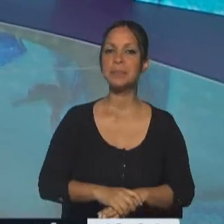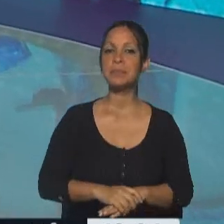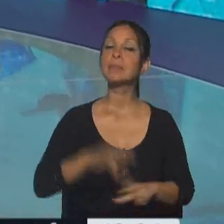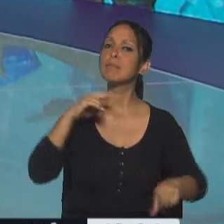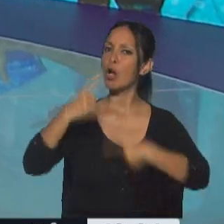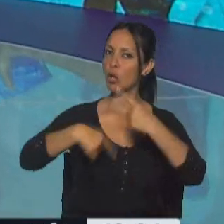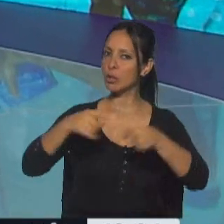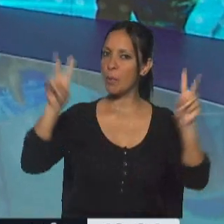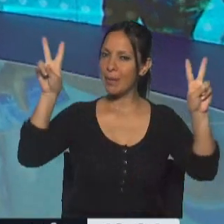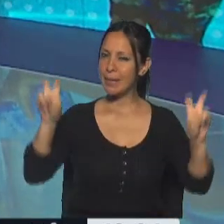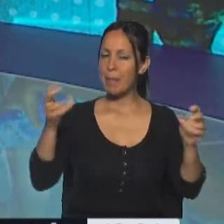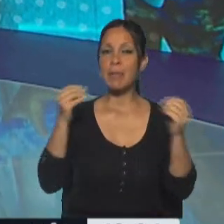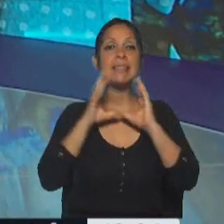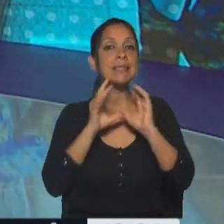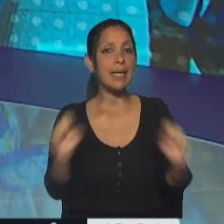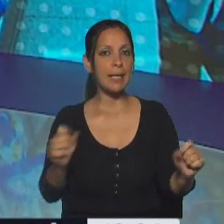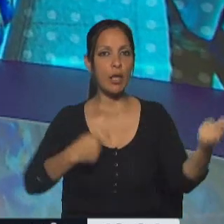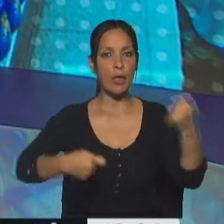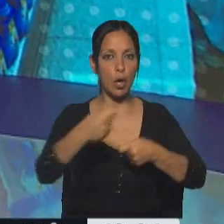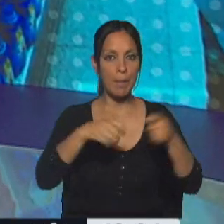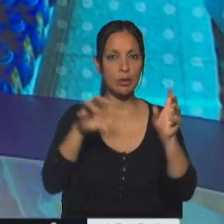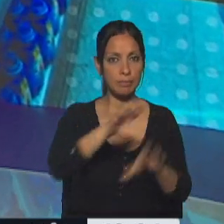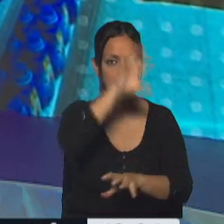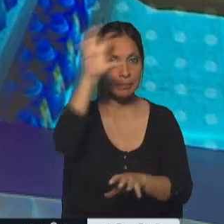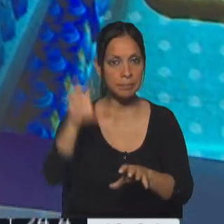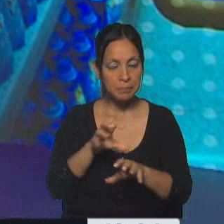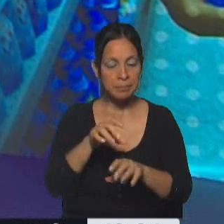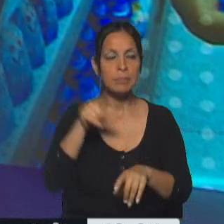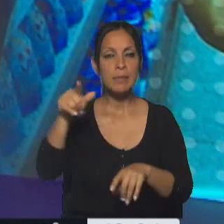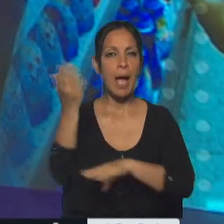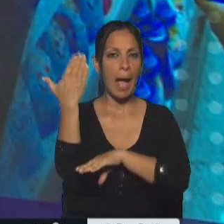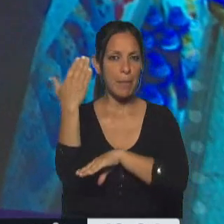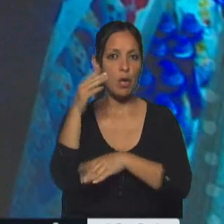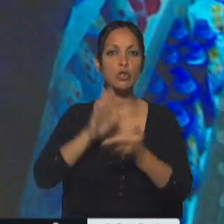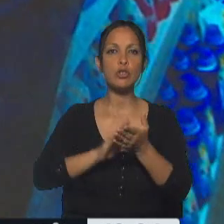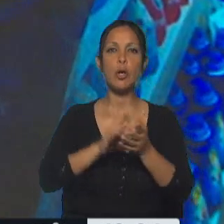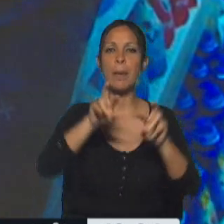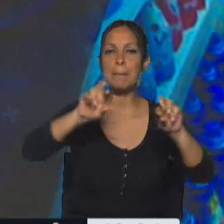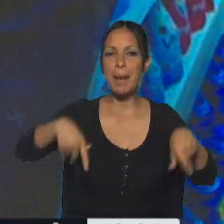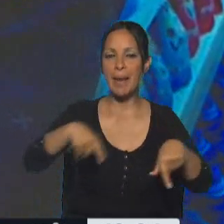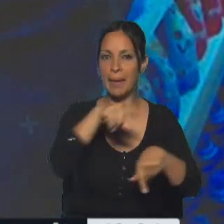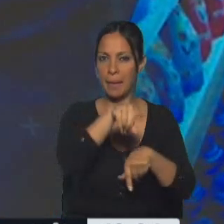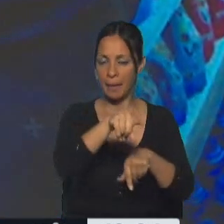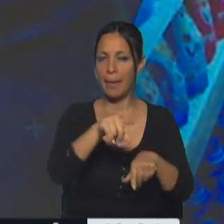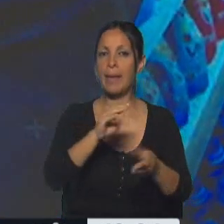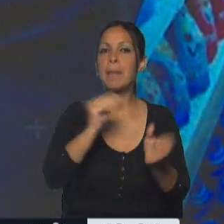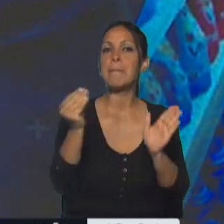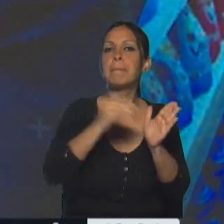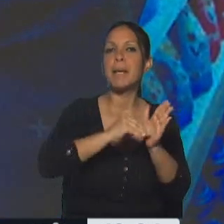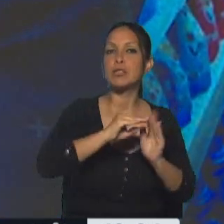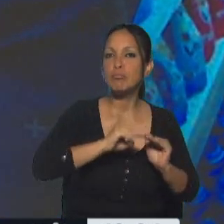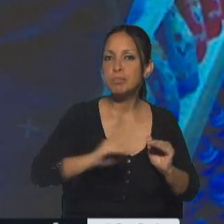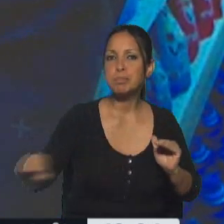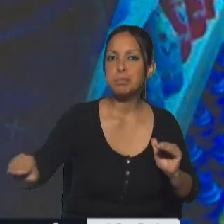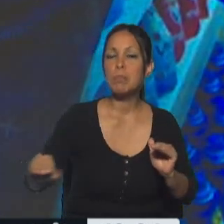Y seguimos con este tema porque el secretario de Comercio Interior, me refiero a Roberto Feletti, habló sobre este plan de congelamiento de precios. Y lo que dijo, que es realmente